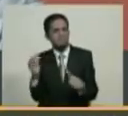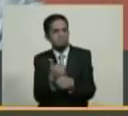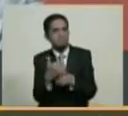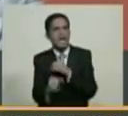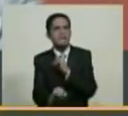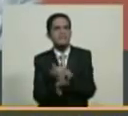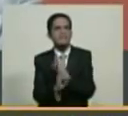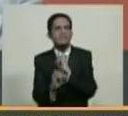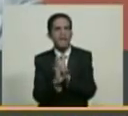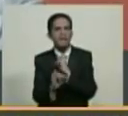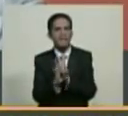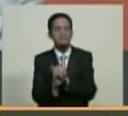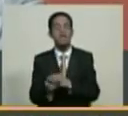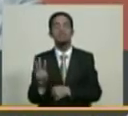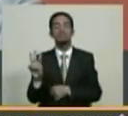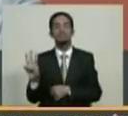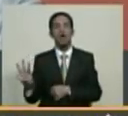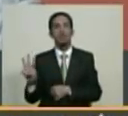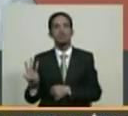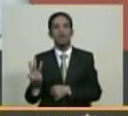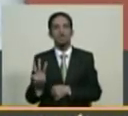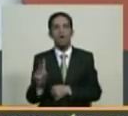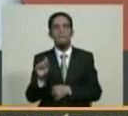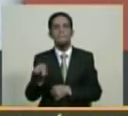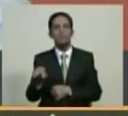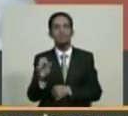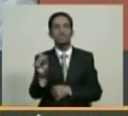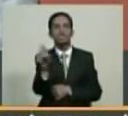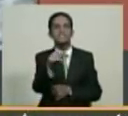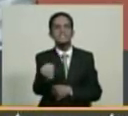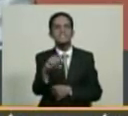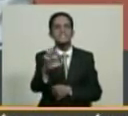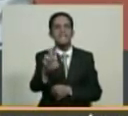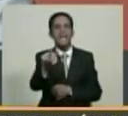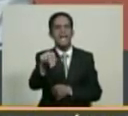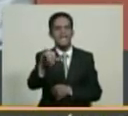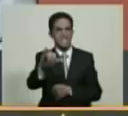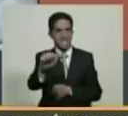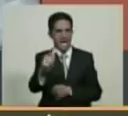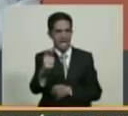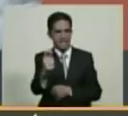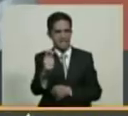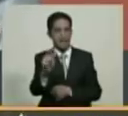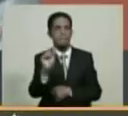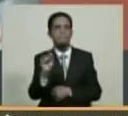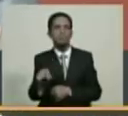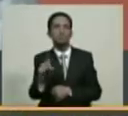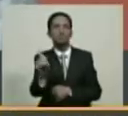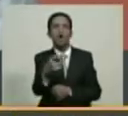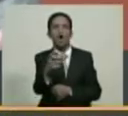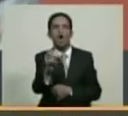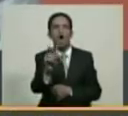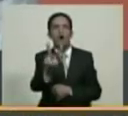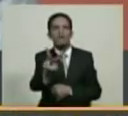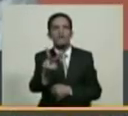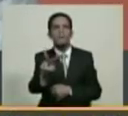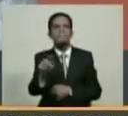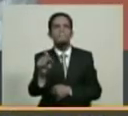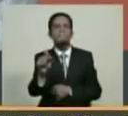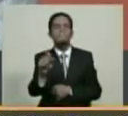página principal del señal. El último detalle que yo quería decir con esto es que toda la banca